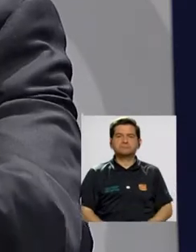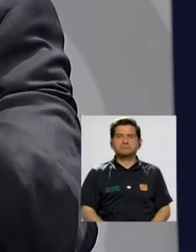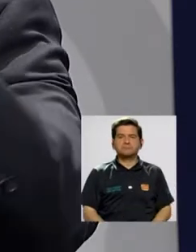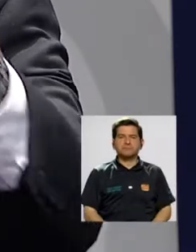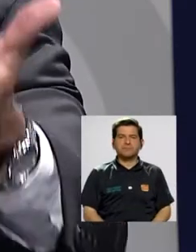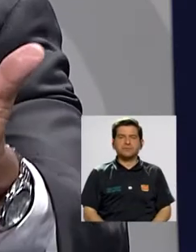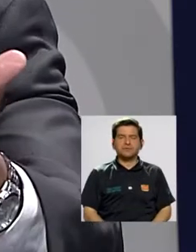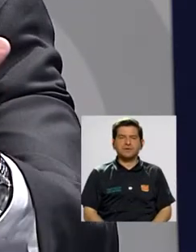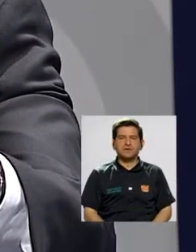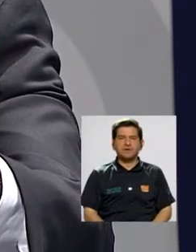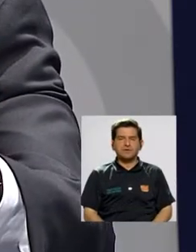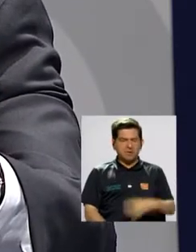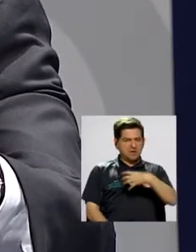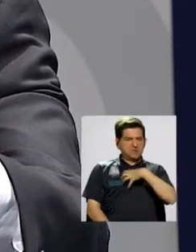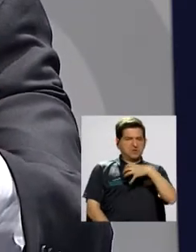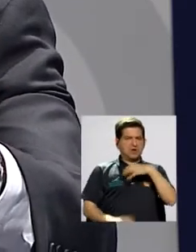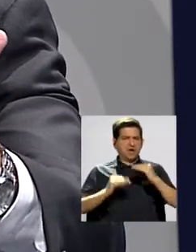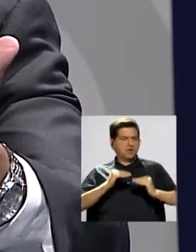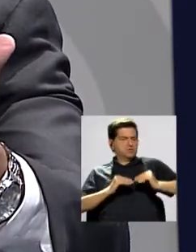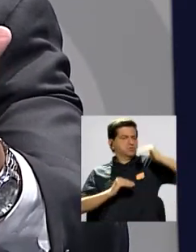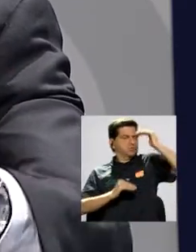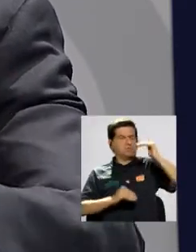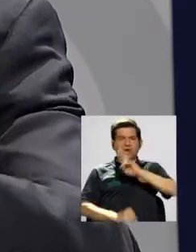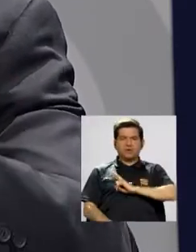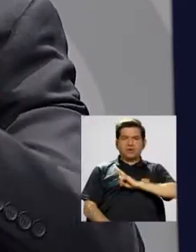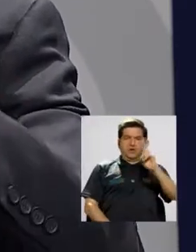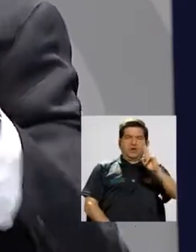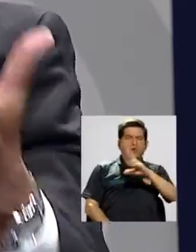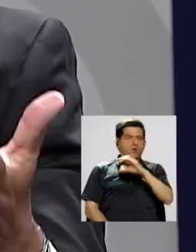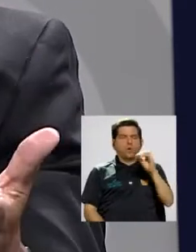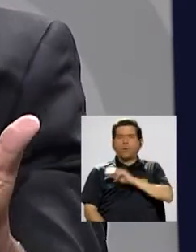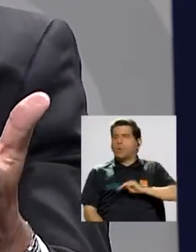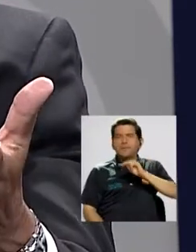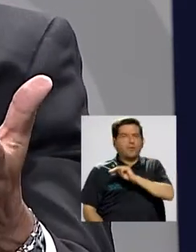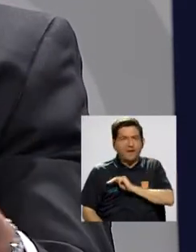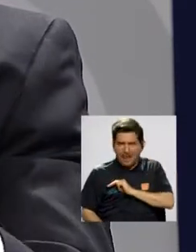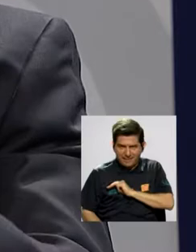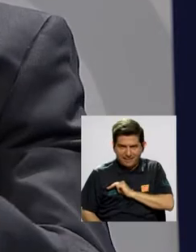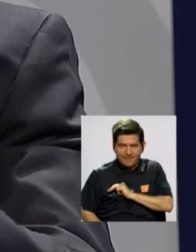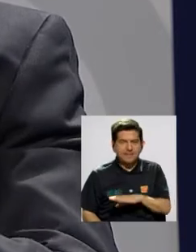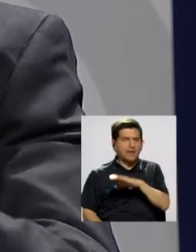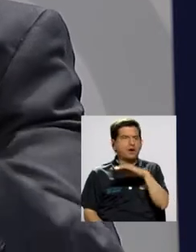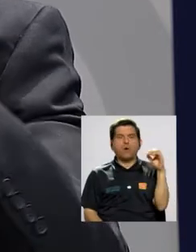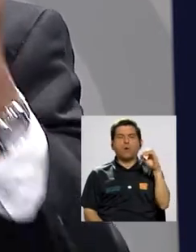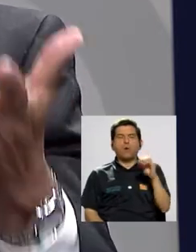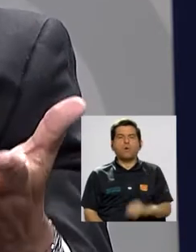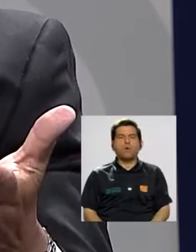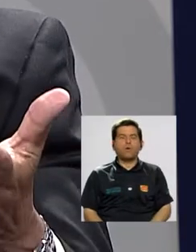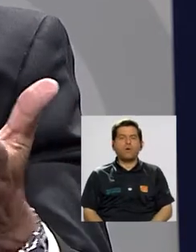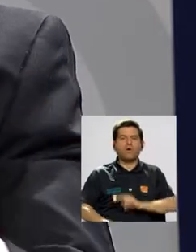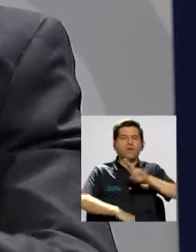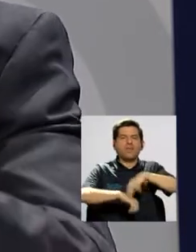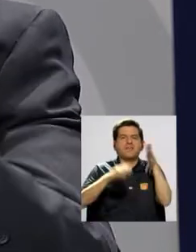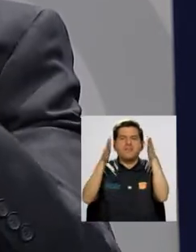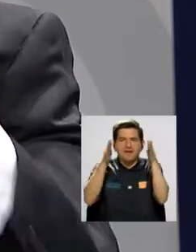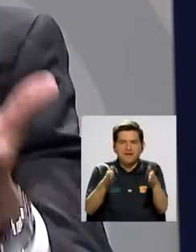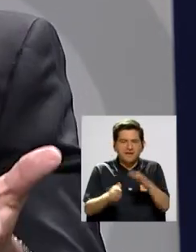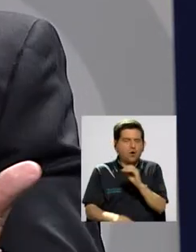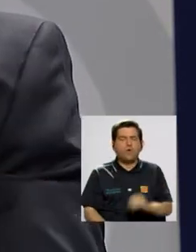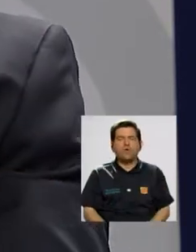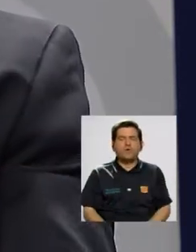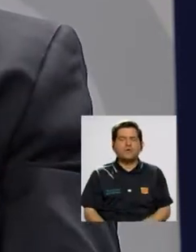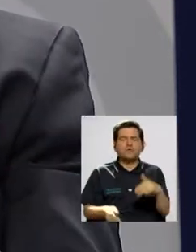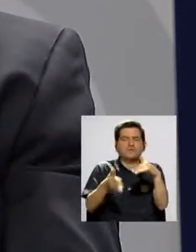cuando hay un reclamo de una superioridad religiosa, de una superioridad moral, de una superioridad racionalista o